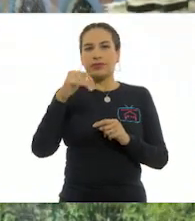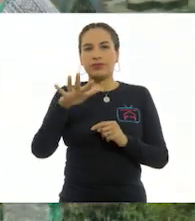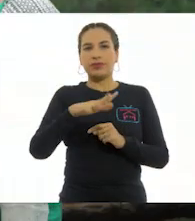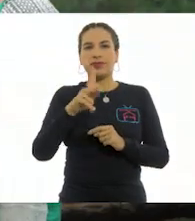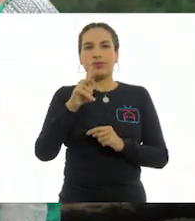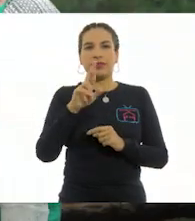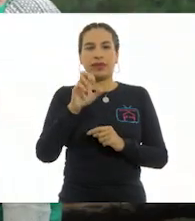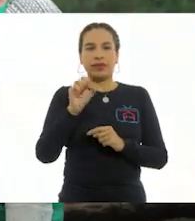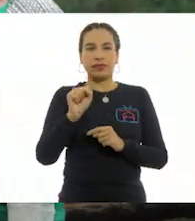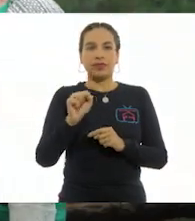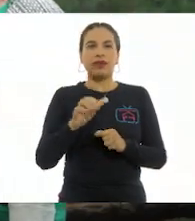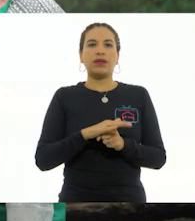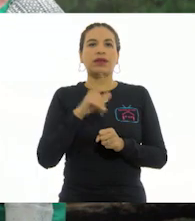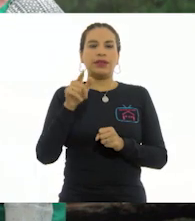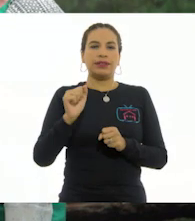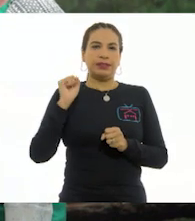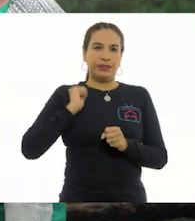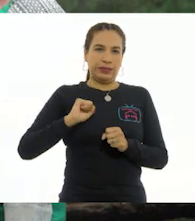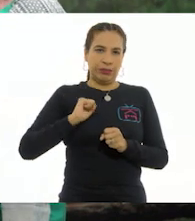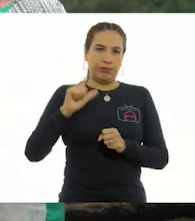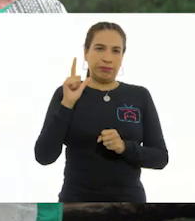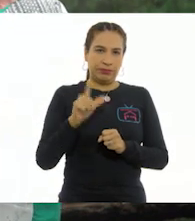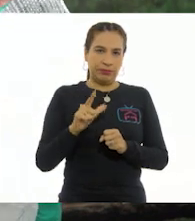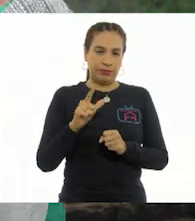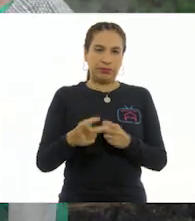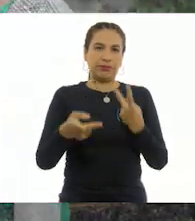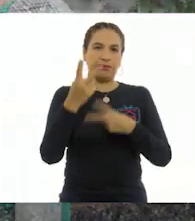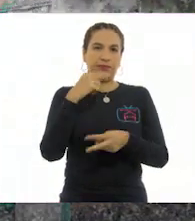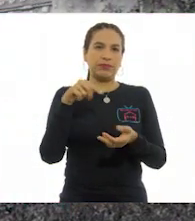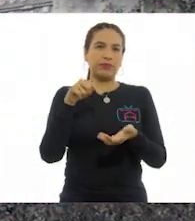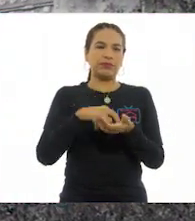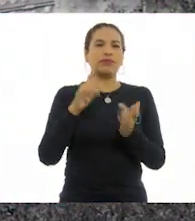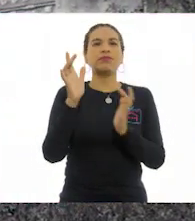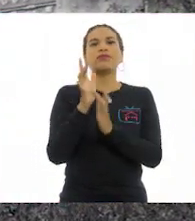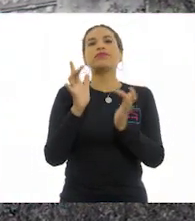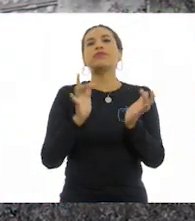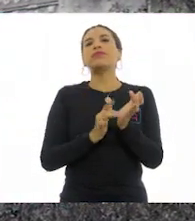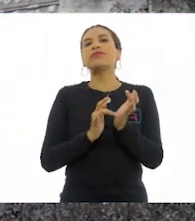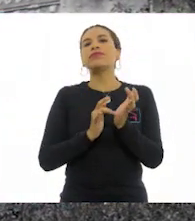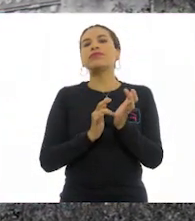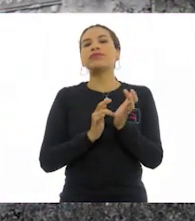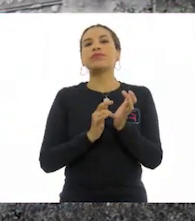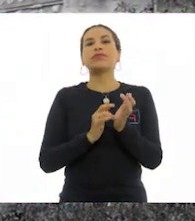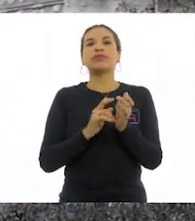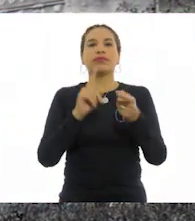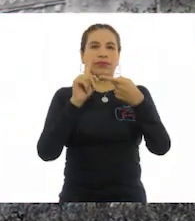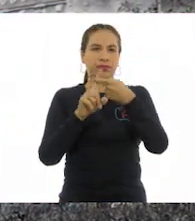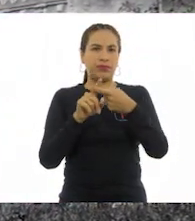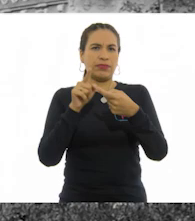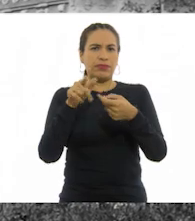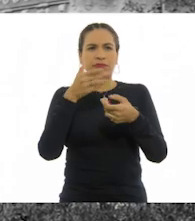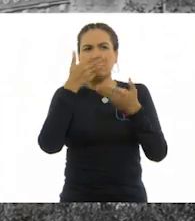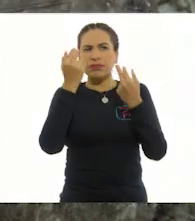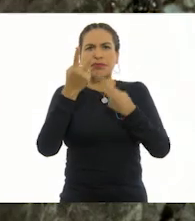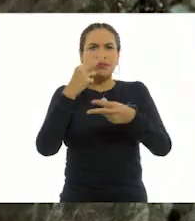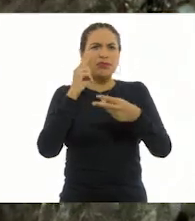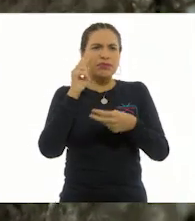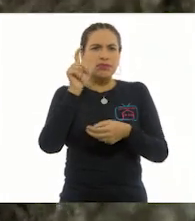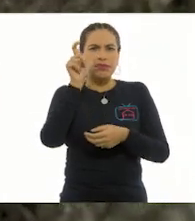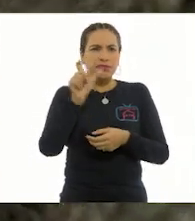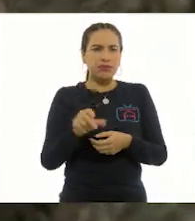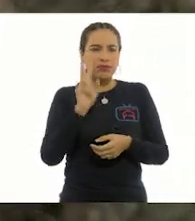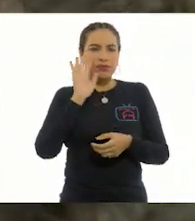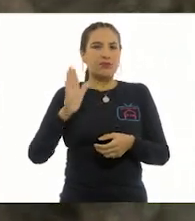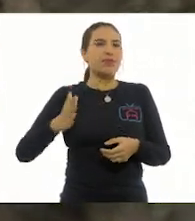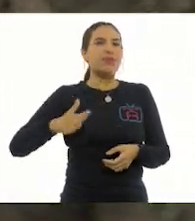Esto se debe a que en el siglo XVII apareció aquí un Cristo, que nadie supo de dónde apareció, pues se consideró que era un